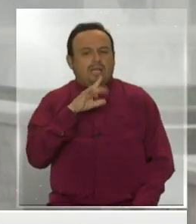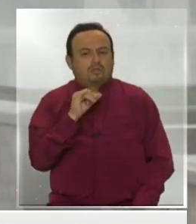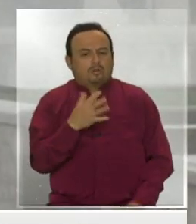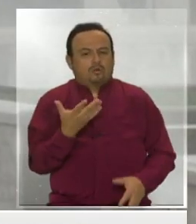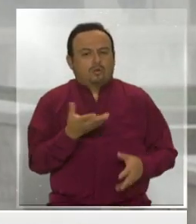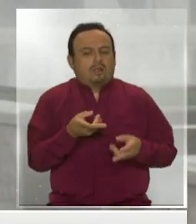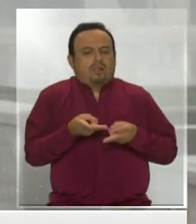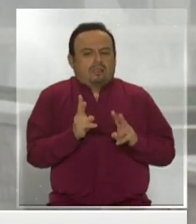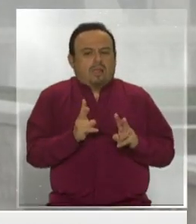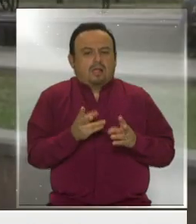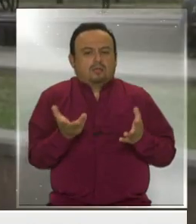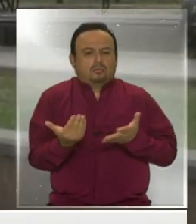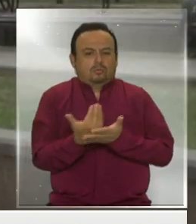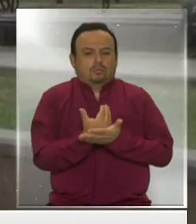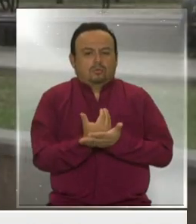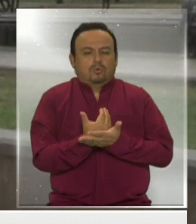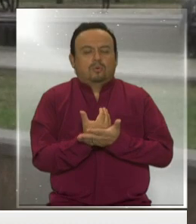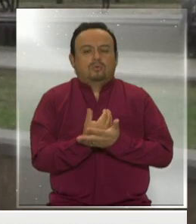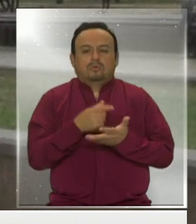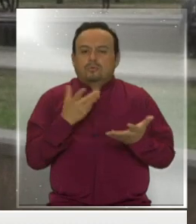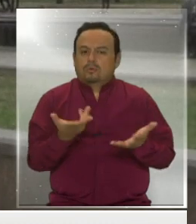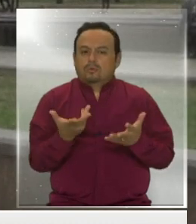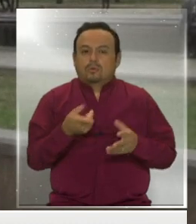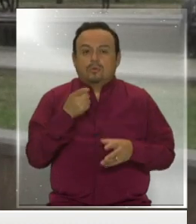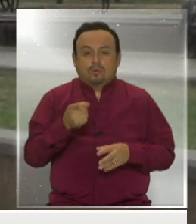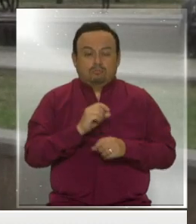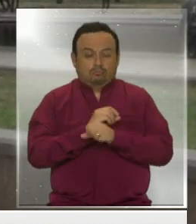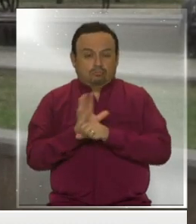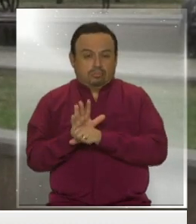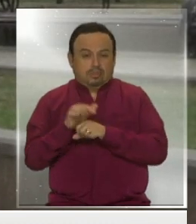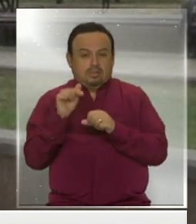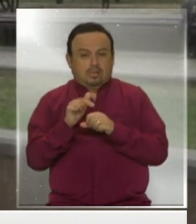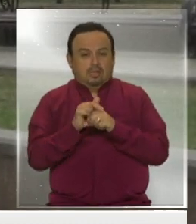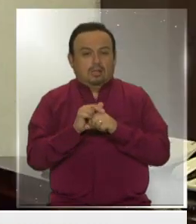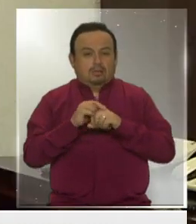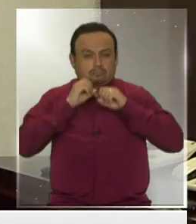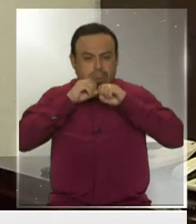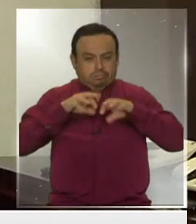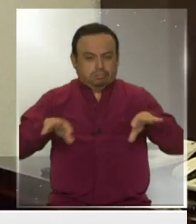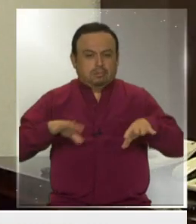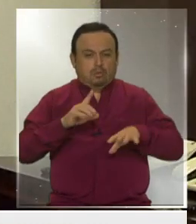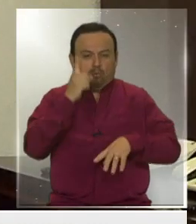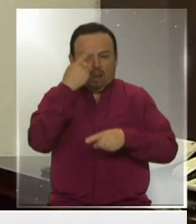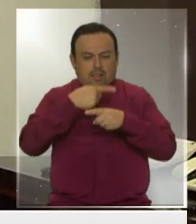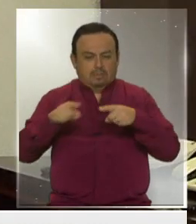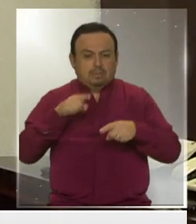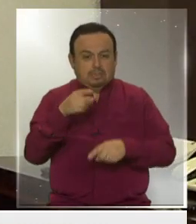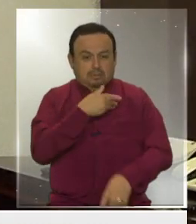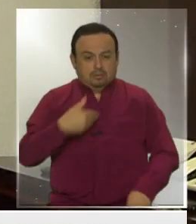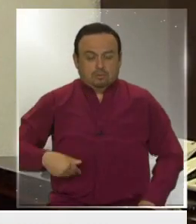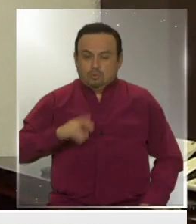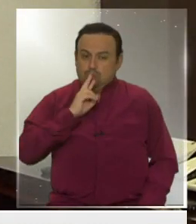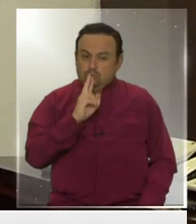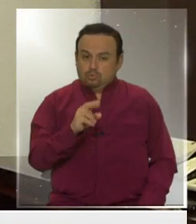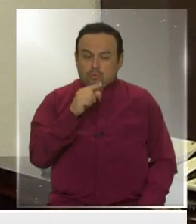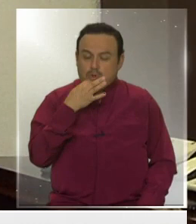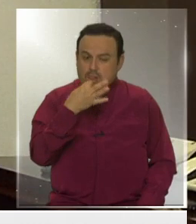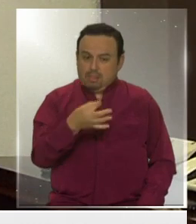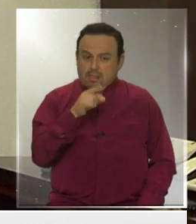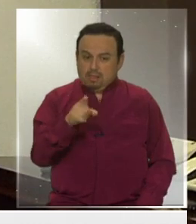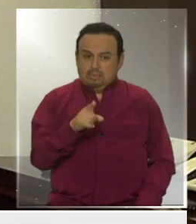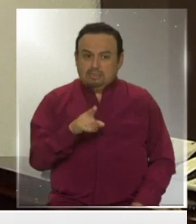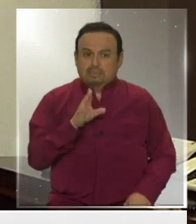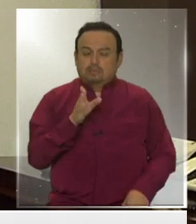el avance de la pandemia de coronavirus. En su segunda intervención en cadena nacional, en poco más de una semana, el presidente ruso aseguró que la